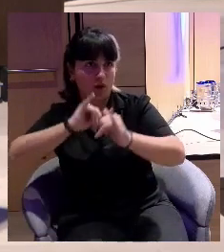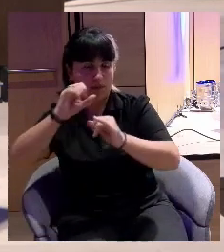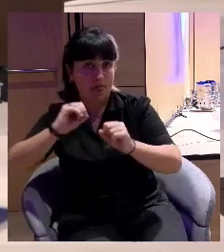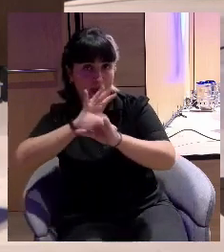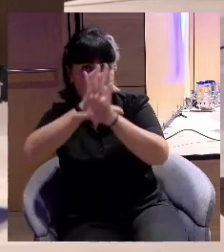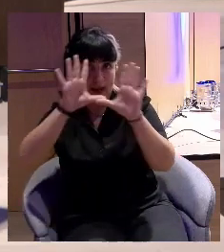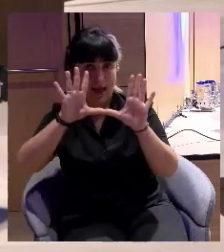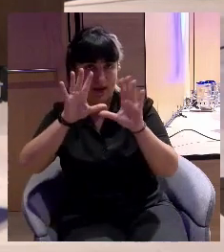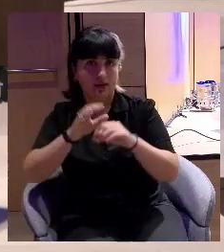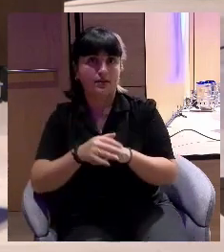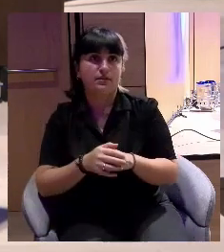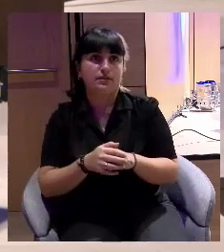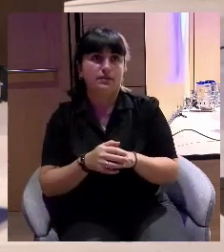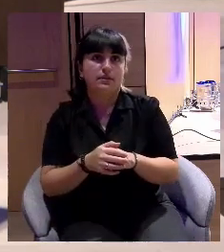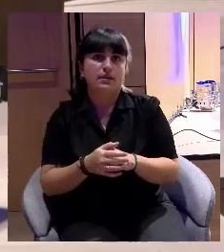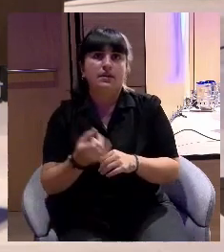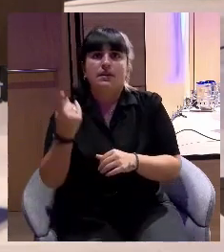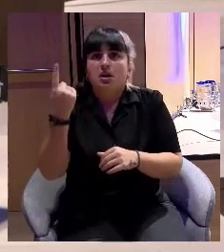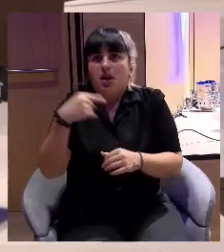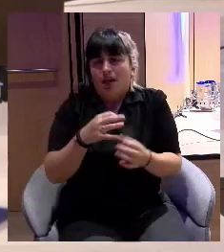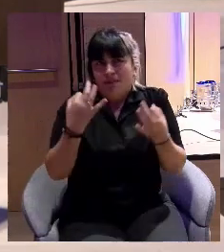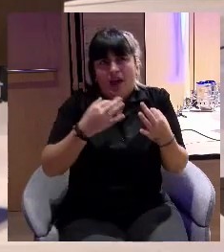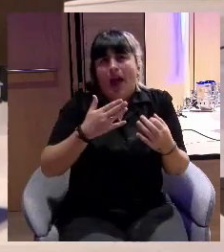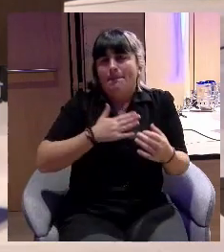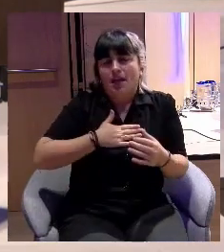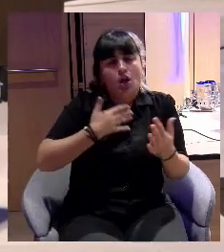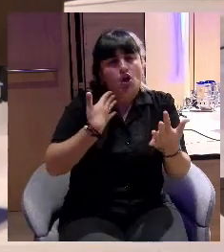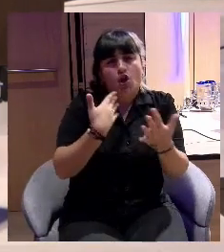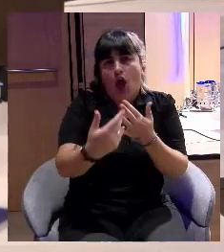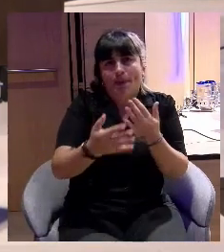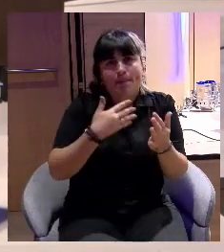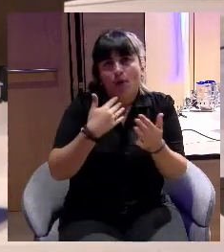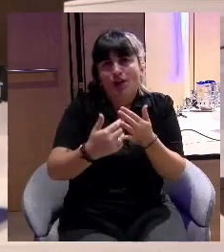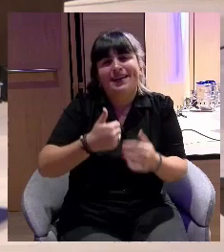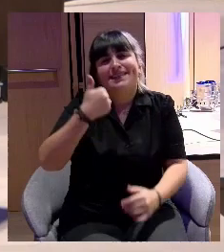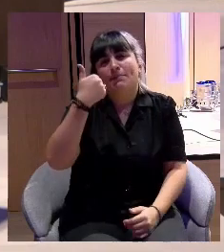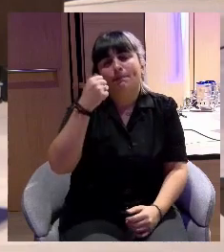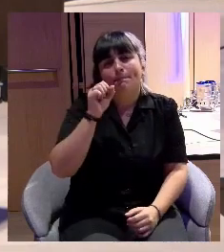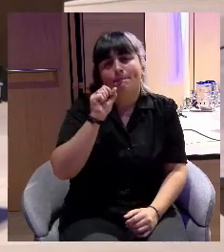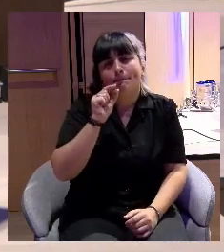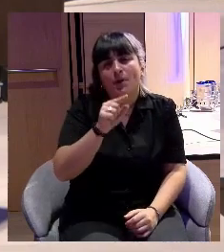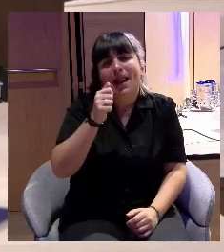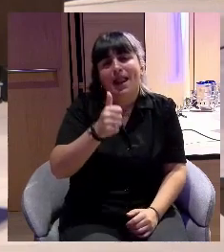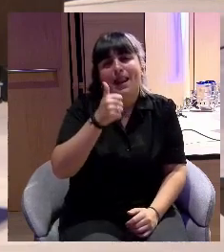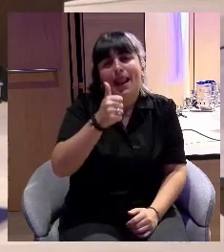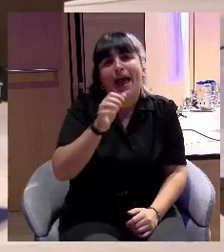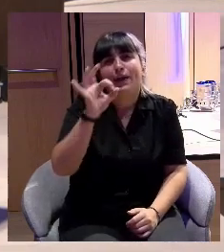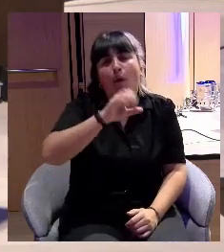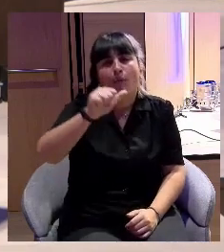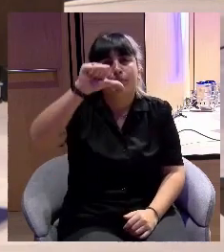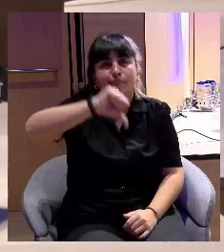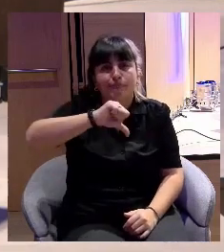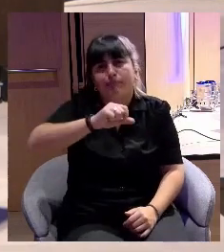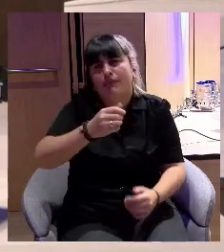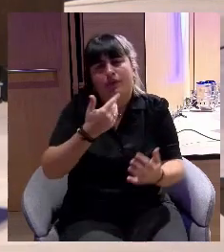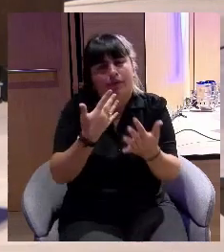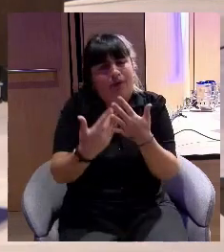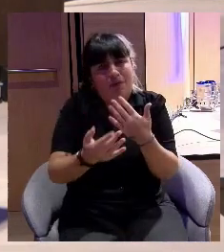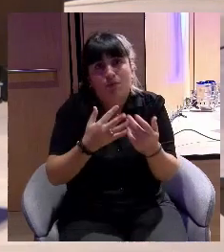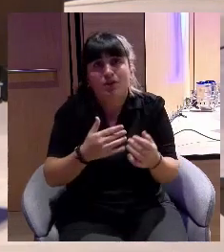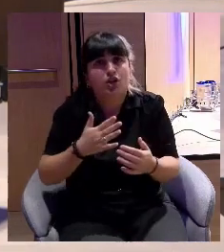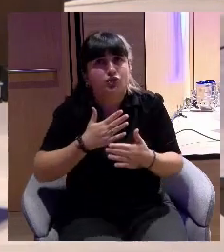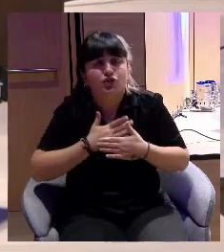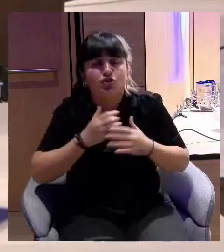o no ponen like, mi posteo no me importa que sea sobre el contenido que generamos. Eso por un lado. Y una cosa respecto a